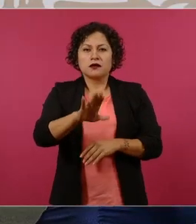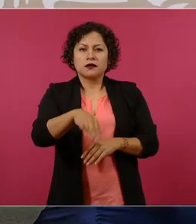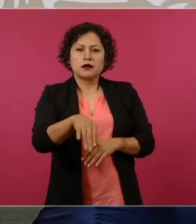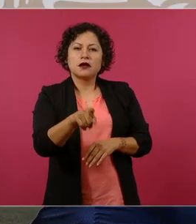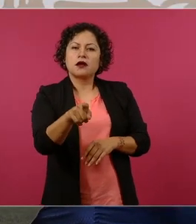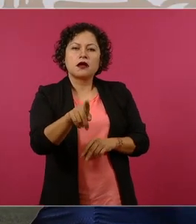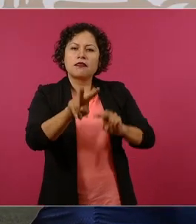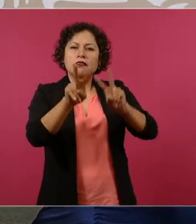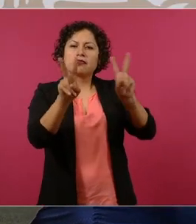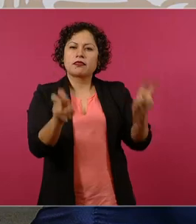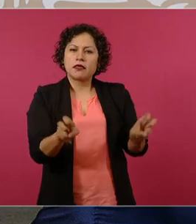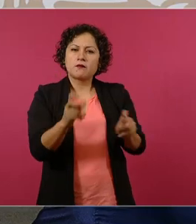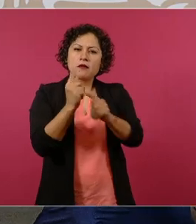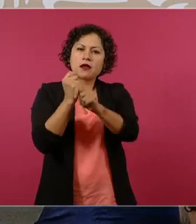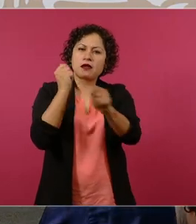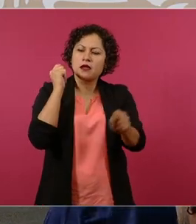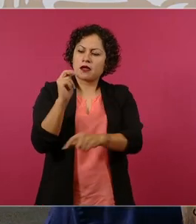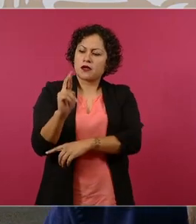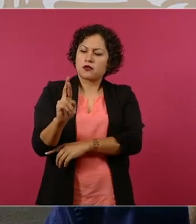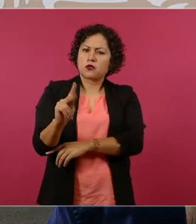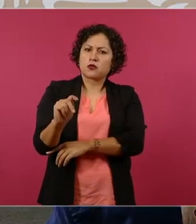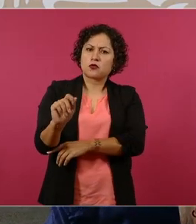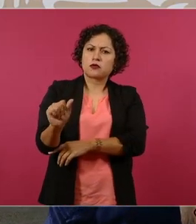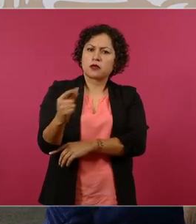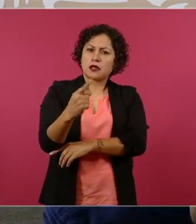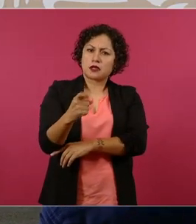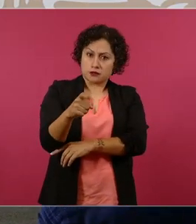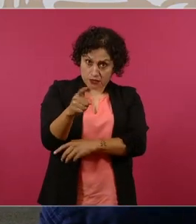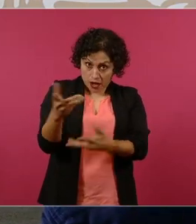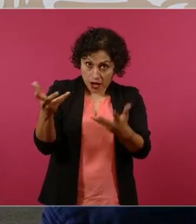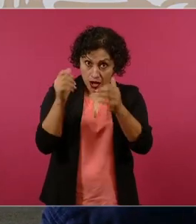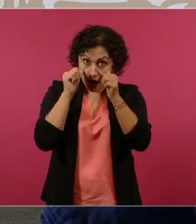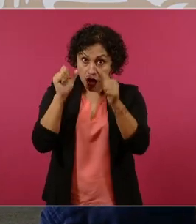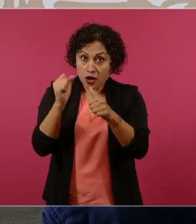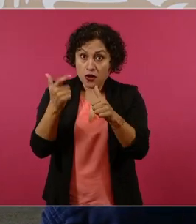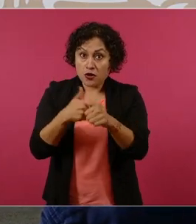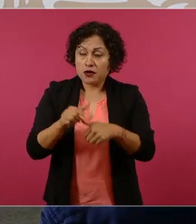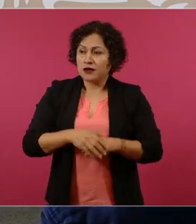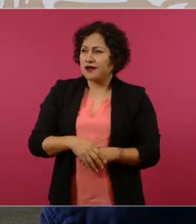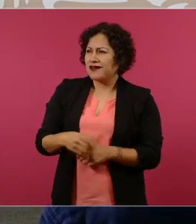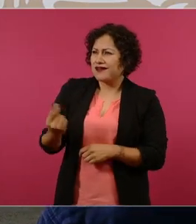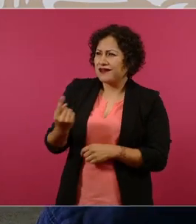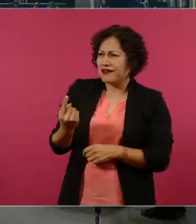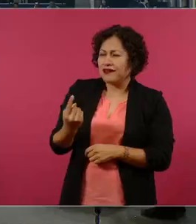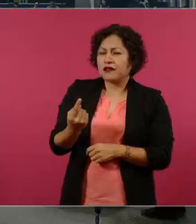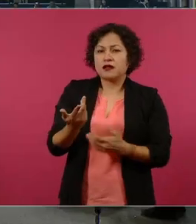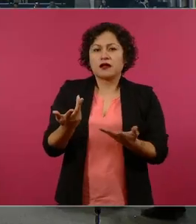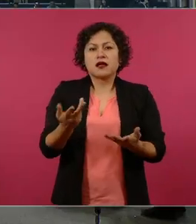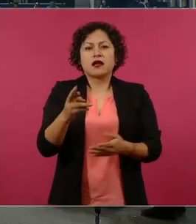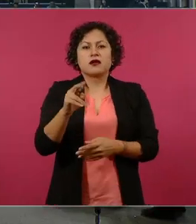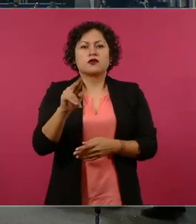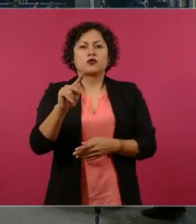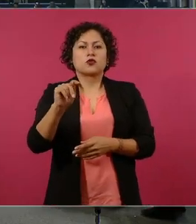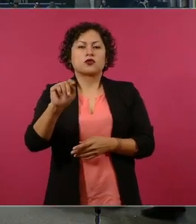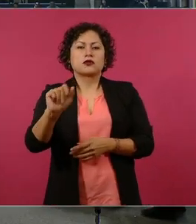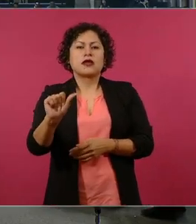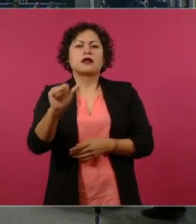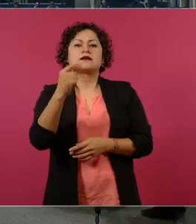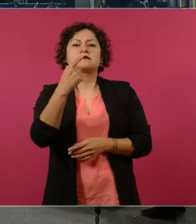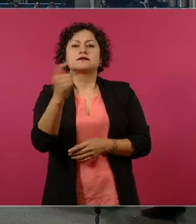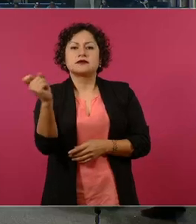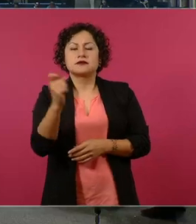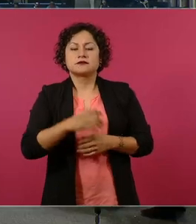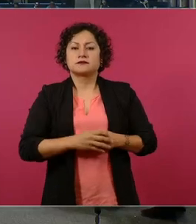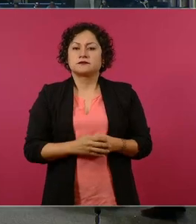algo mande en lo con lo de Ruta 100 pasó hizo algo en lo de qué Ruta 100 Sí pero